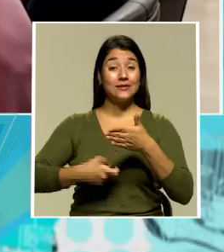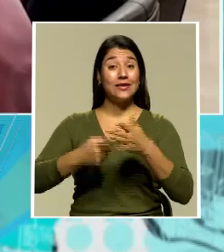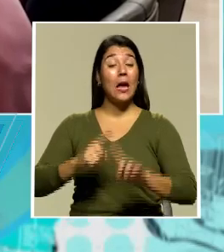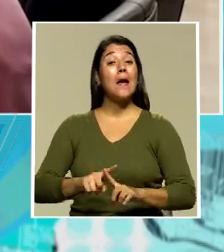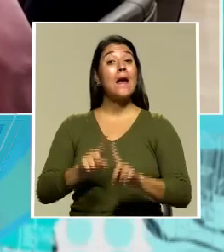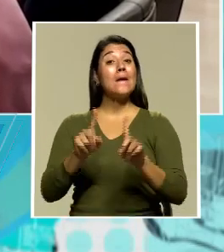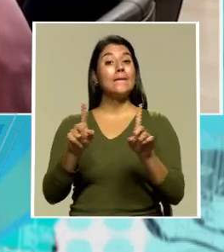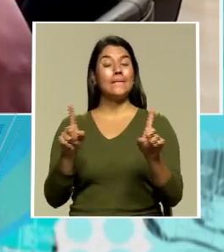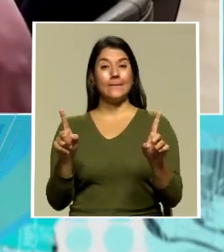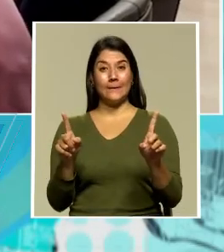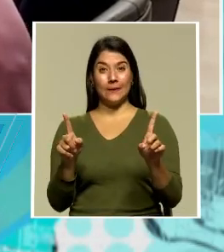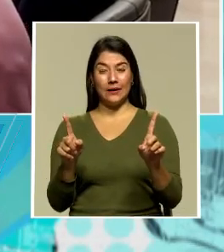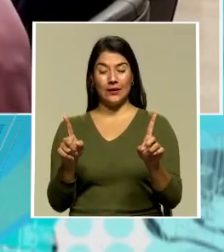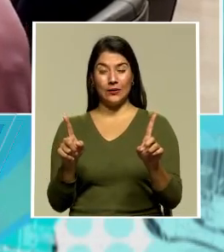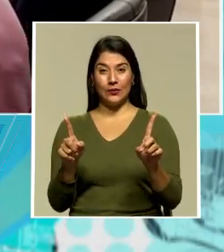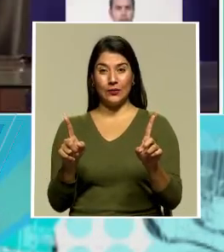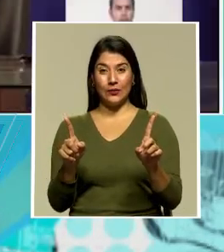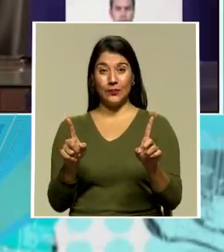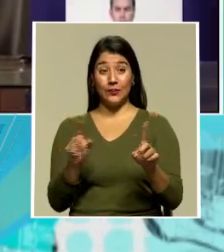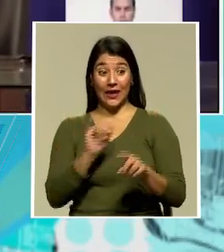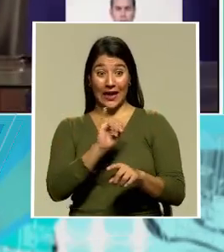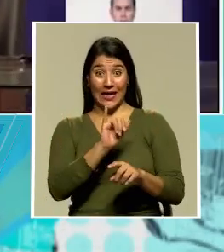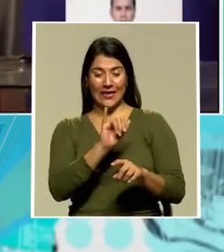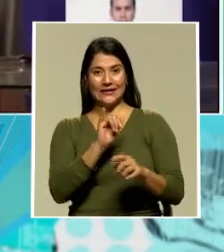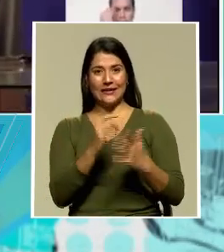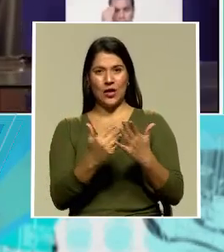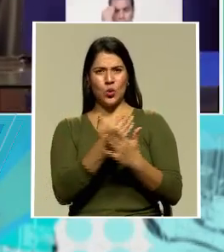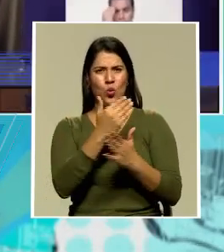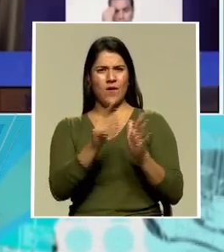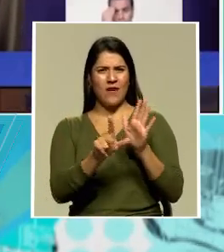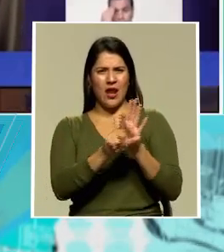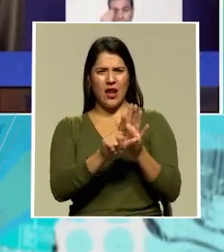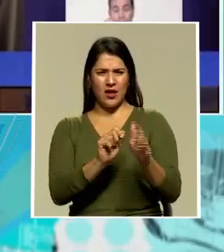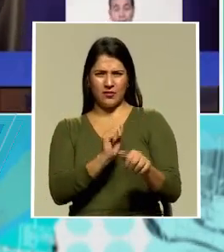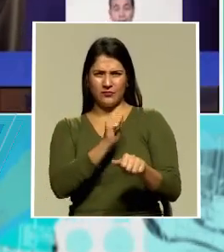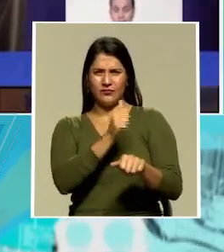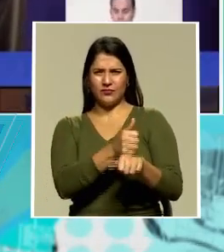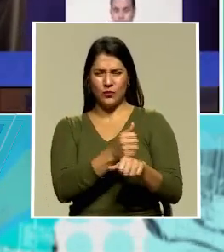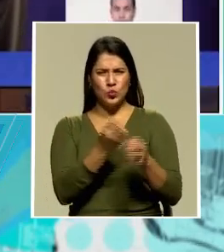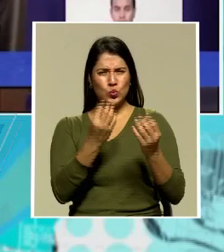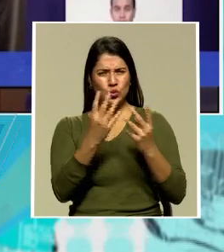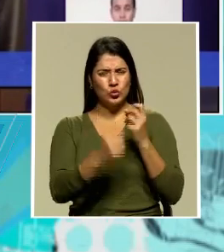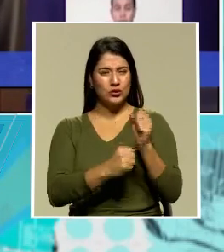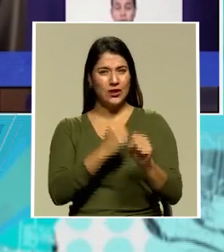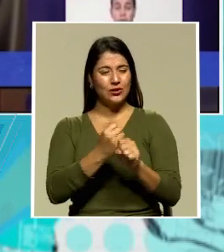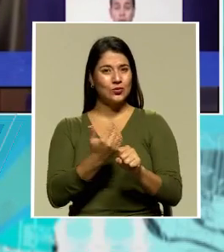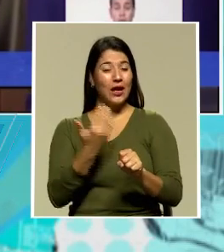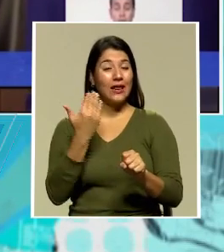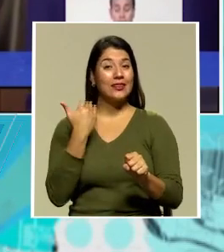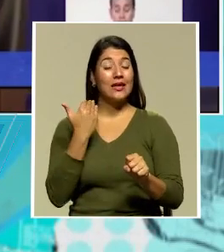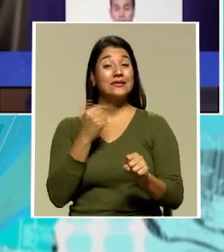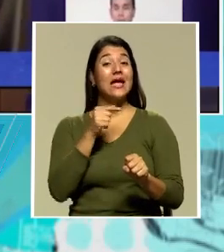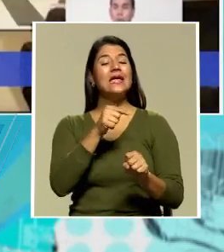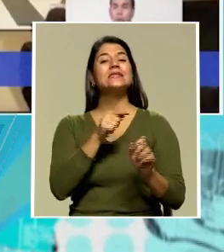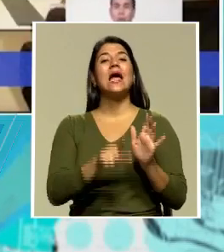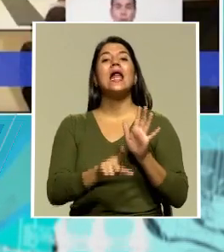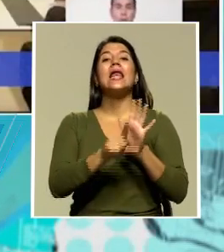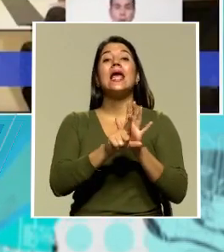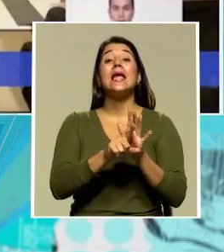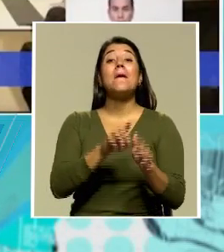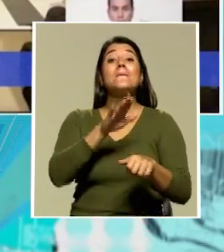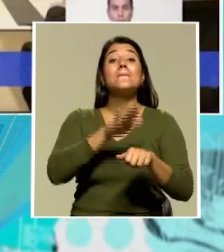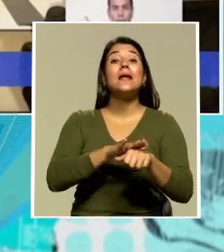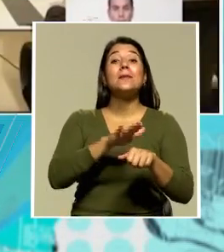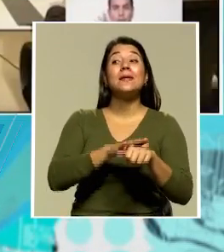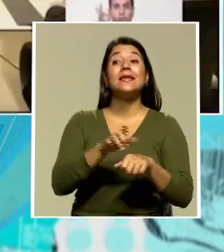pero esta ley de imprenta que data desde hace ya varias décadas, ciertamente lo que hacía era permitirles